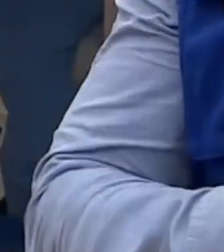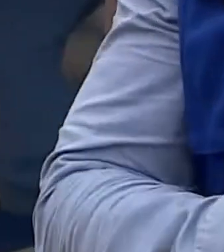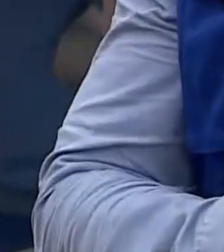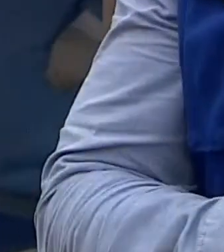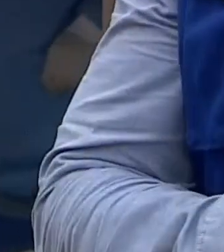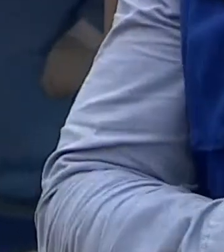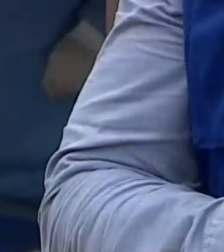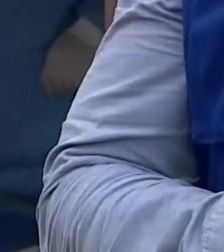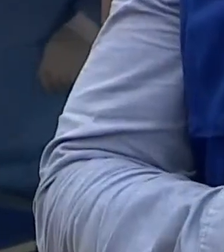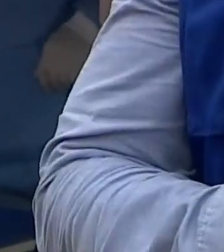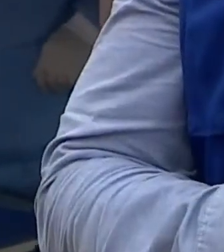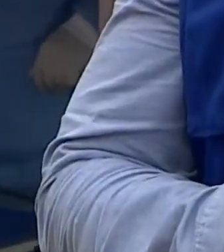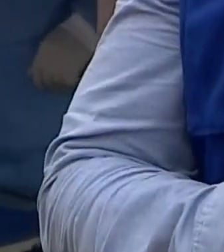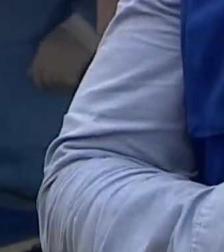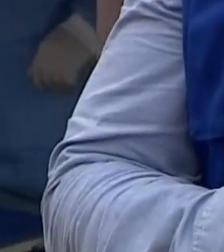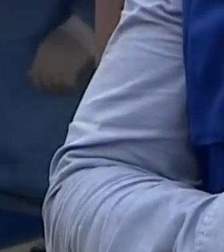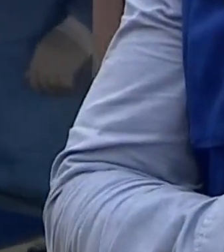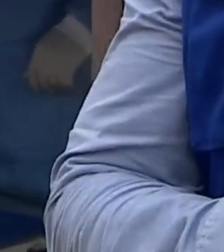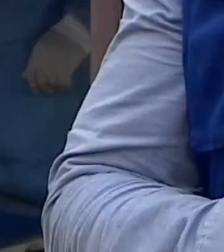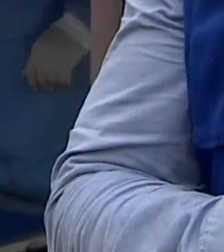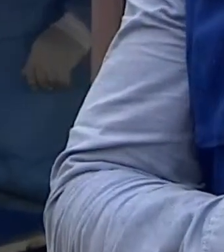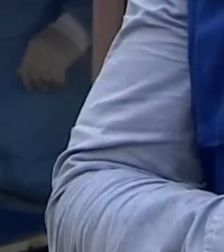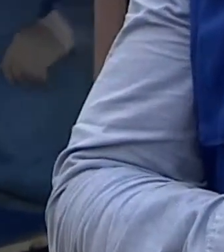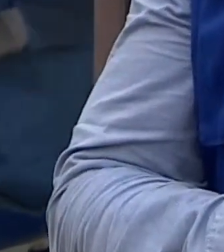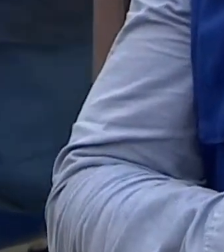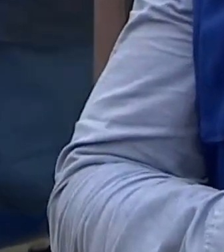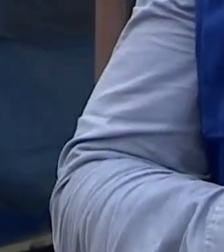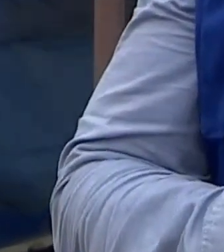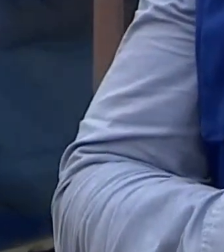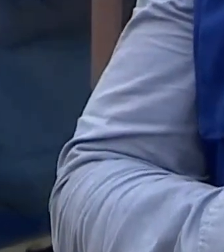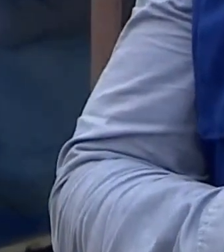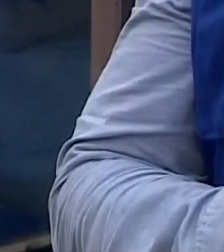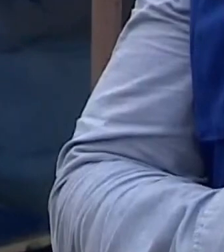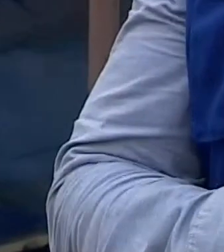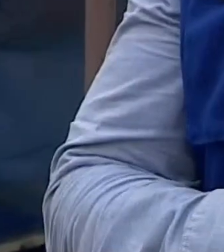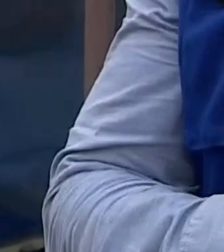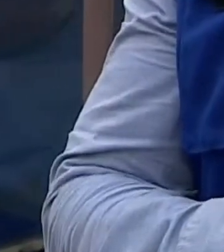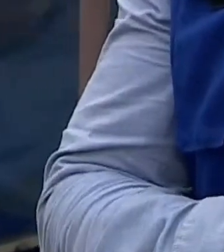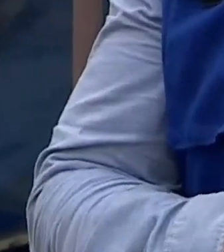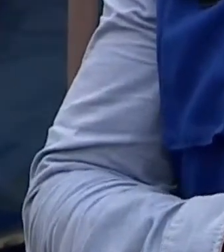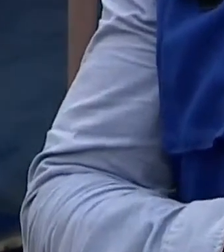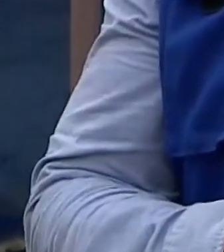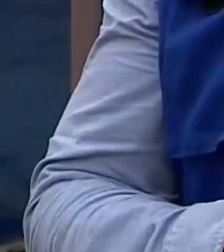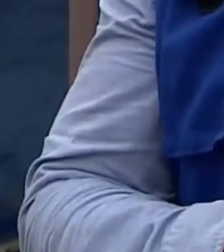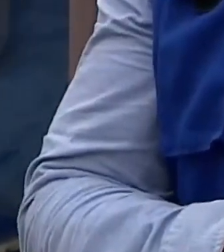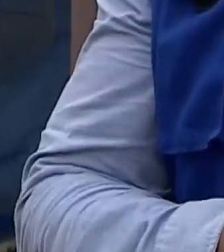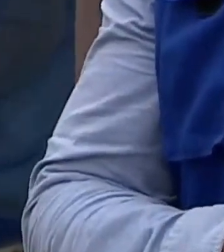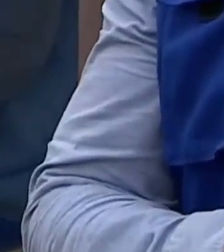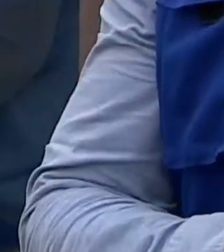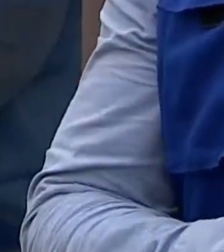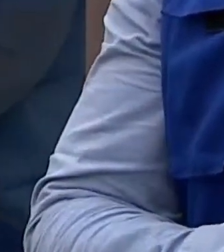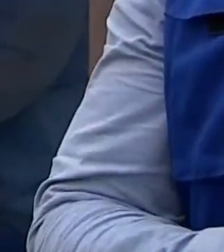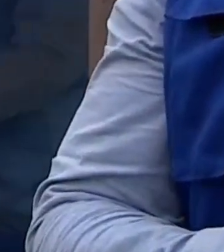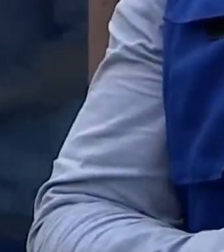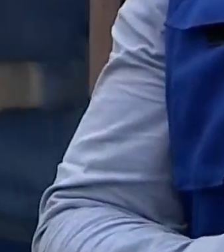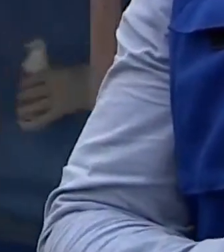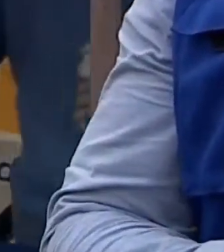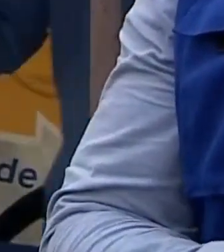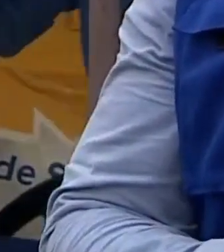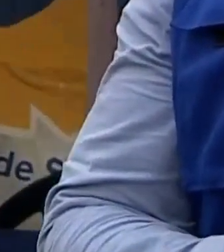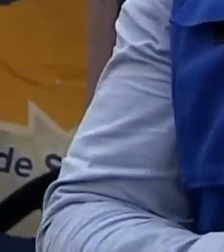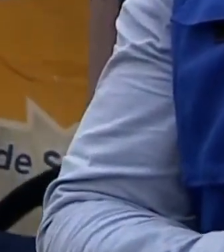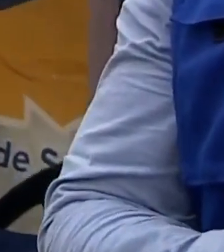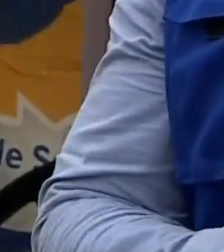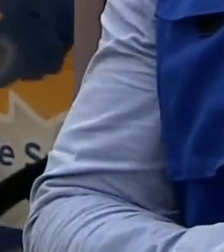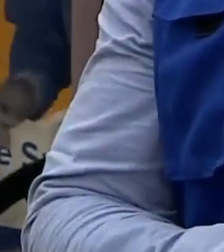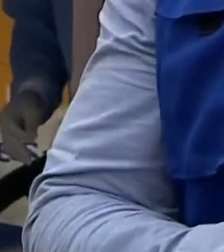salud. Y especialmente esta alimentación, esta cultura de nutrición, empieza desde muy pequeños. Milagros lo menciona todo el tiempo. Y hablemos ahora